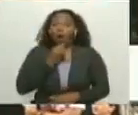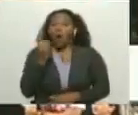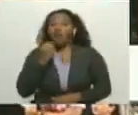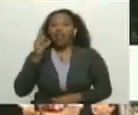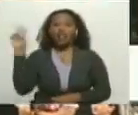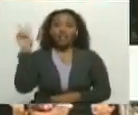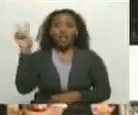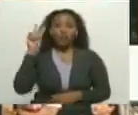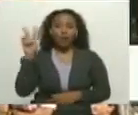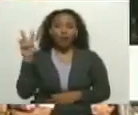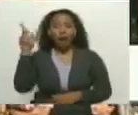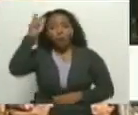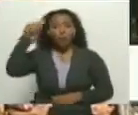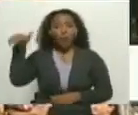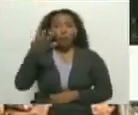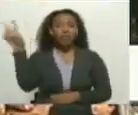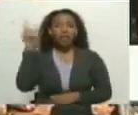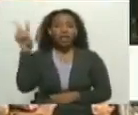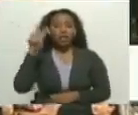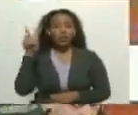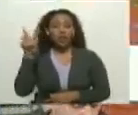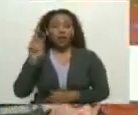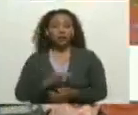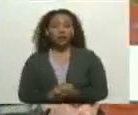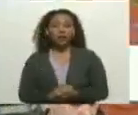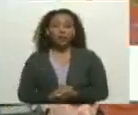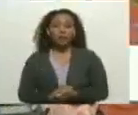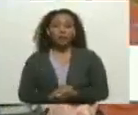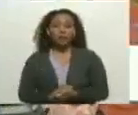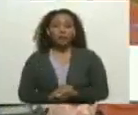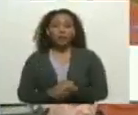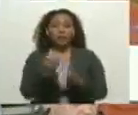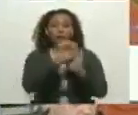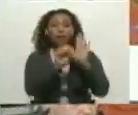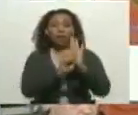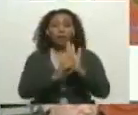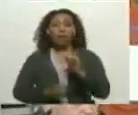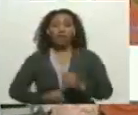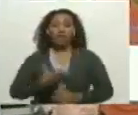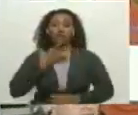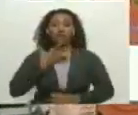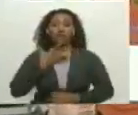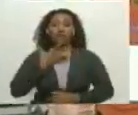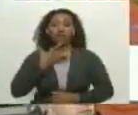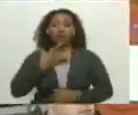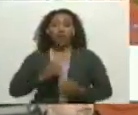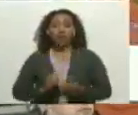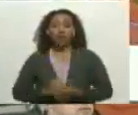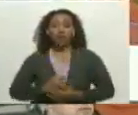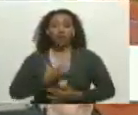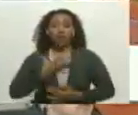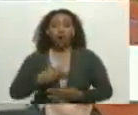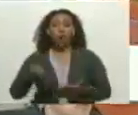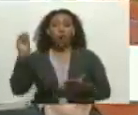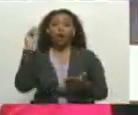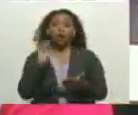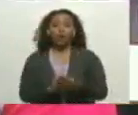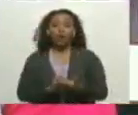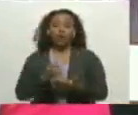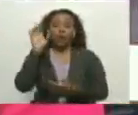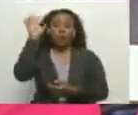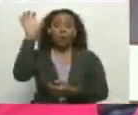venezolanos, al pueblo de Venezuela, es la etapa del renacimiento, del florecer nuevamente de la patria